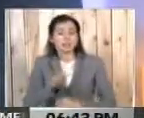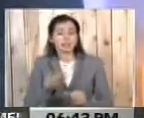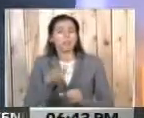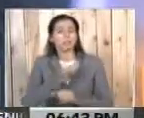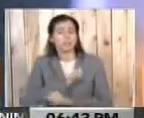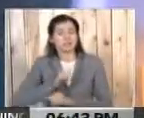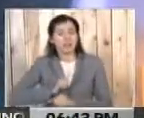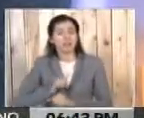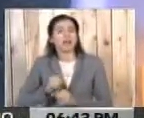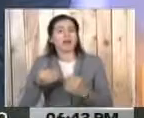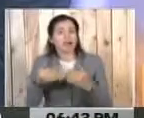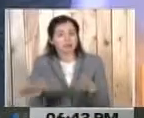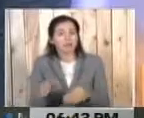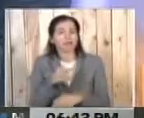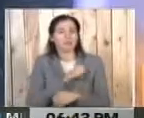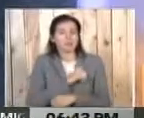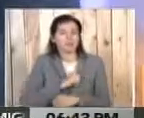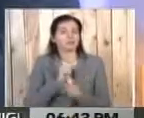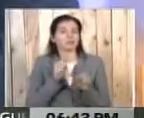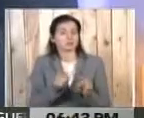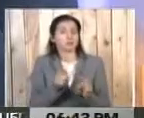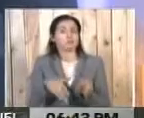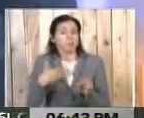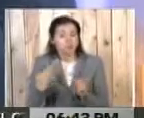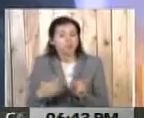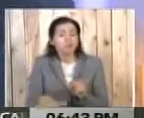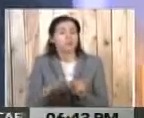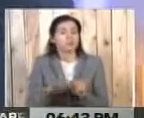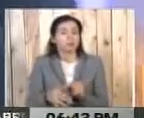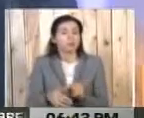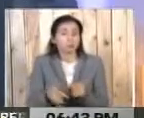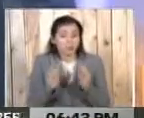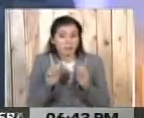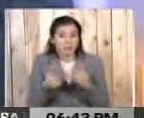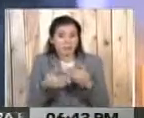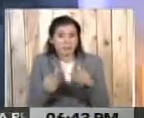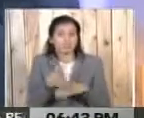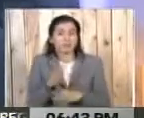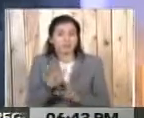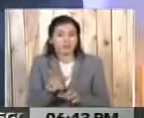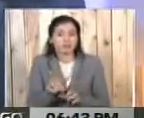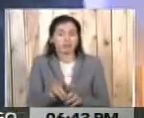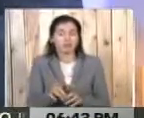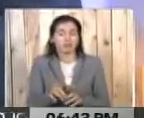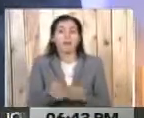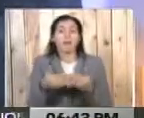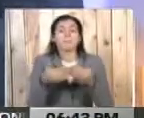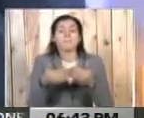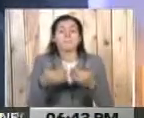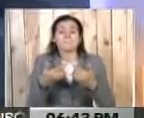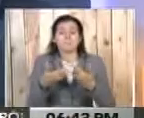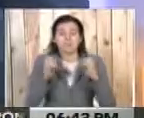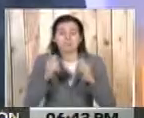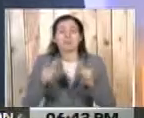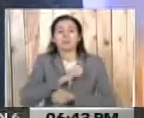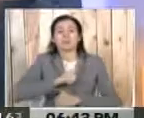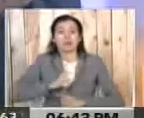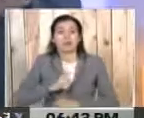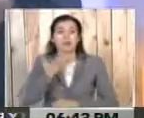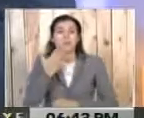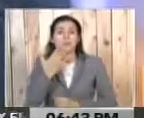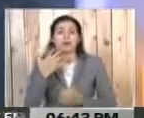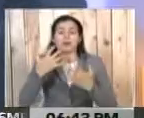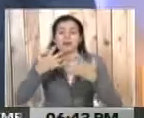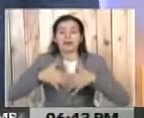privatización, y por esa vía se podría llegar a decir, ah, bueno, si ellos llegaran a tener el poder, bueno, CanTV Esto es de